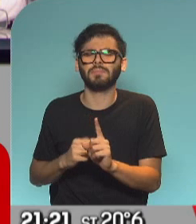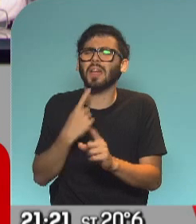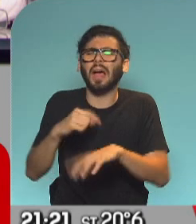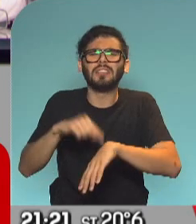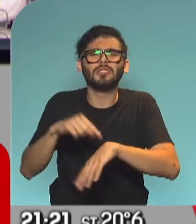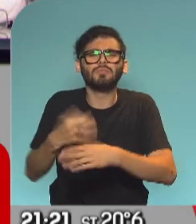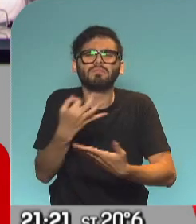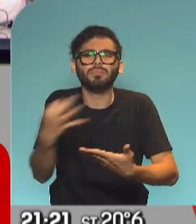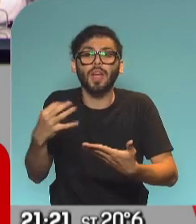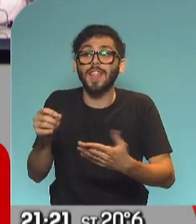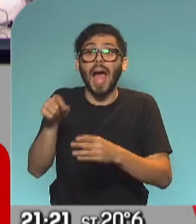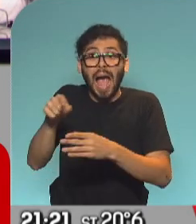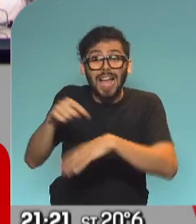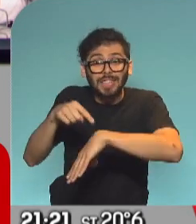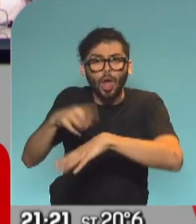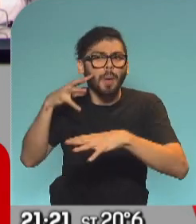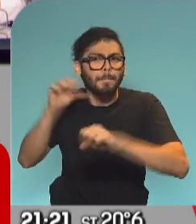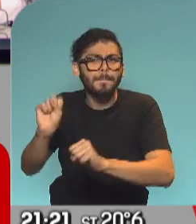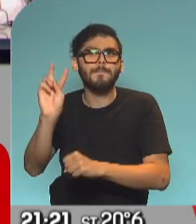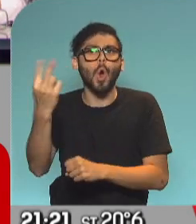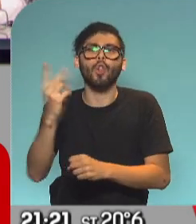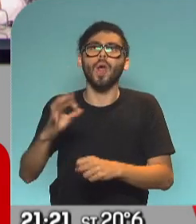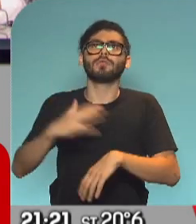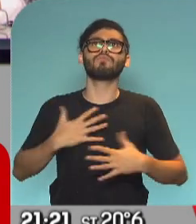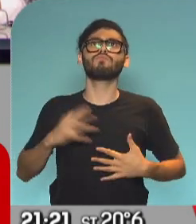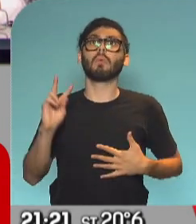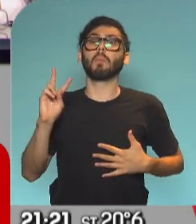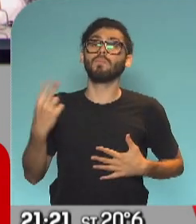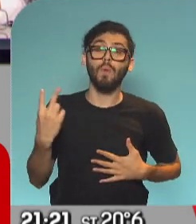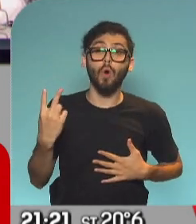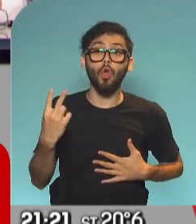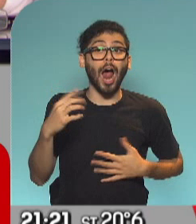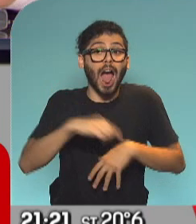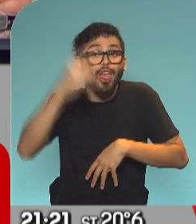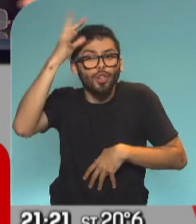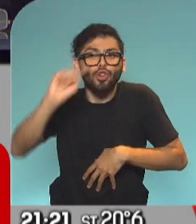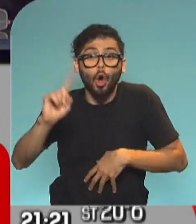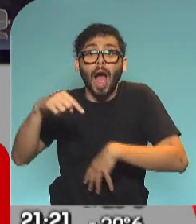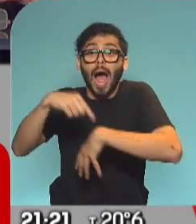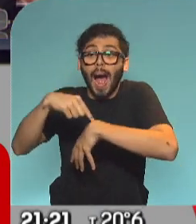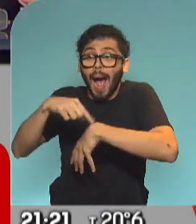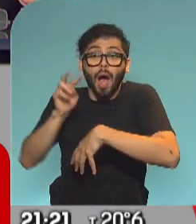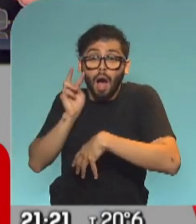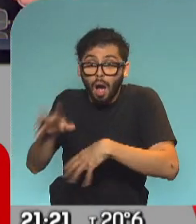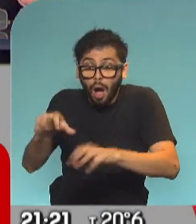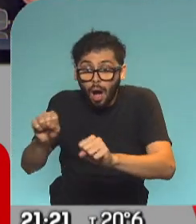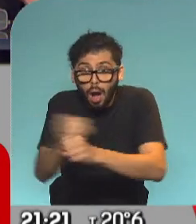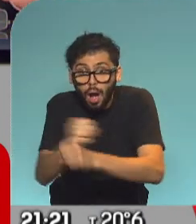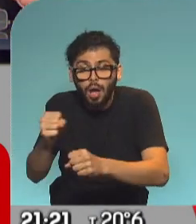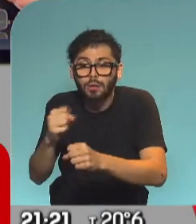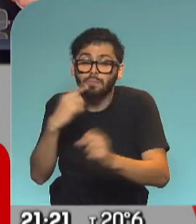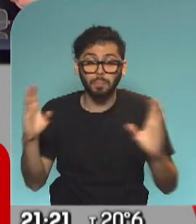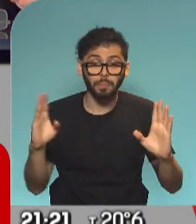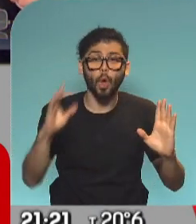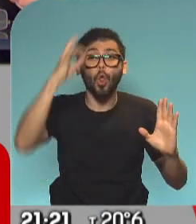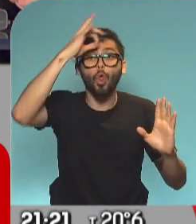que Maradona había muerto, no que murió en ese momento, sino que en ese momento se constató su muerte. La muerte pudo haber ocurrido en la ventana de 12 horas